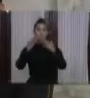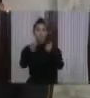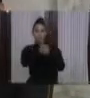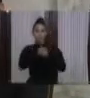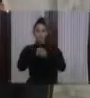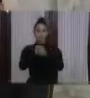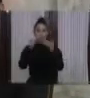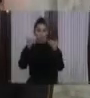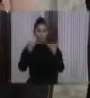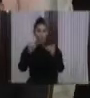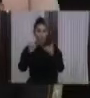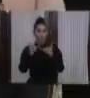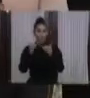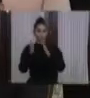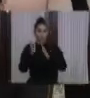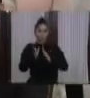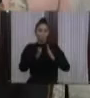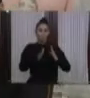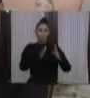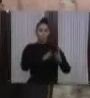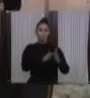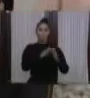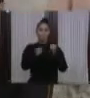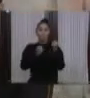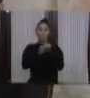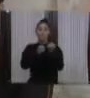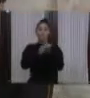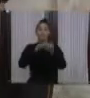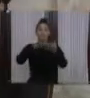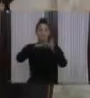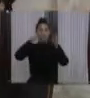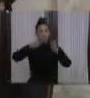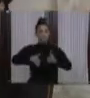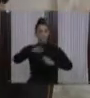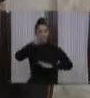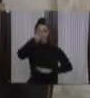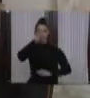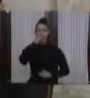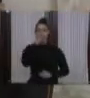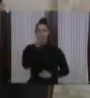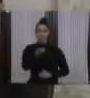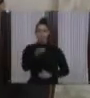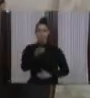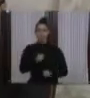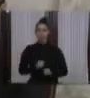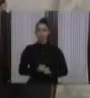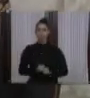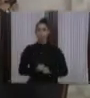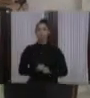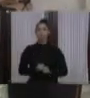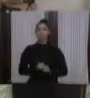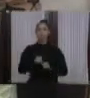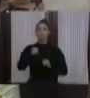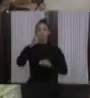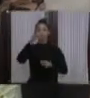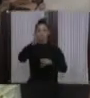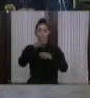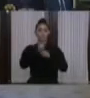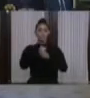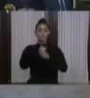propiciar esto salud propiciar esto en un momento como el que